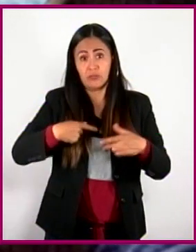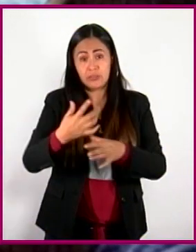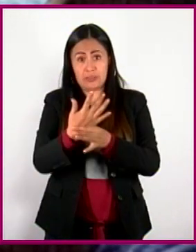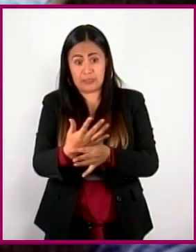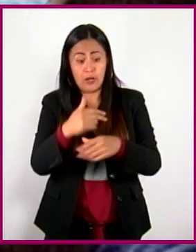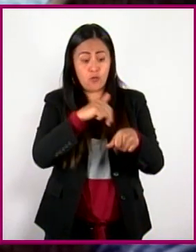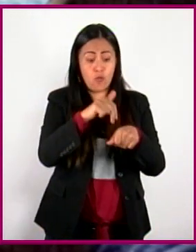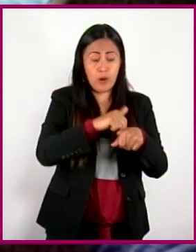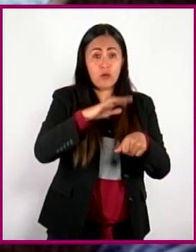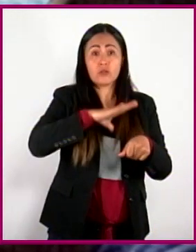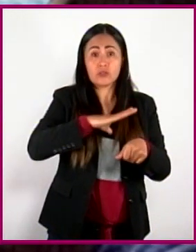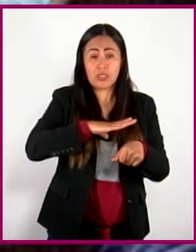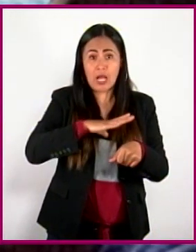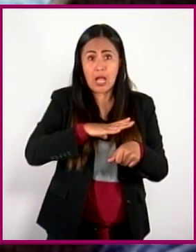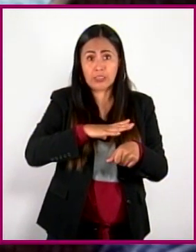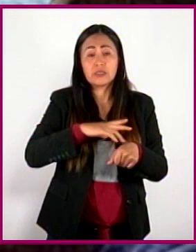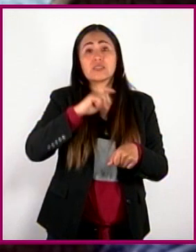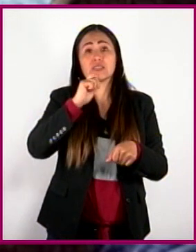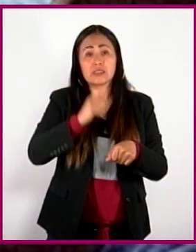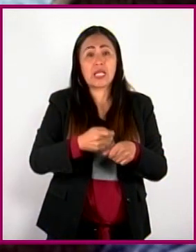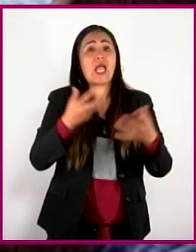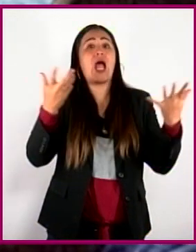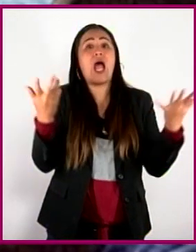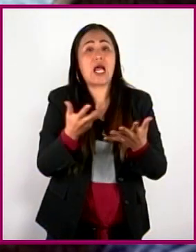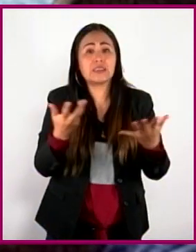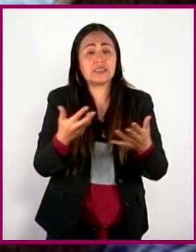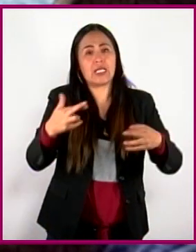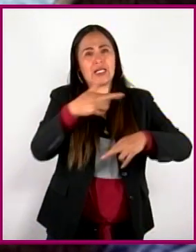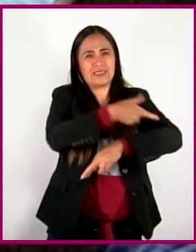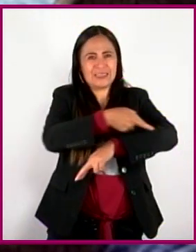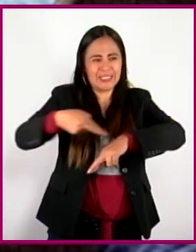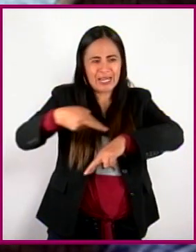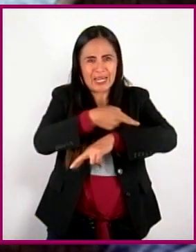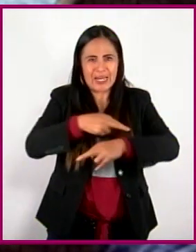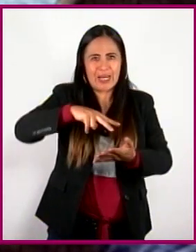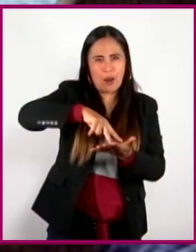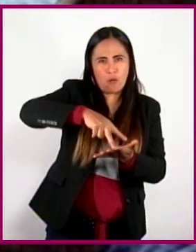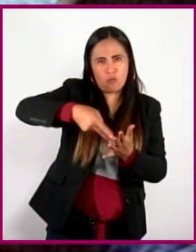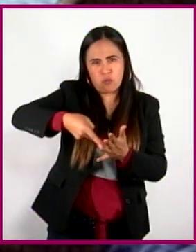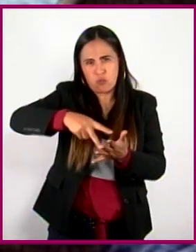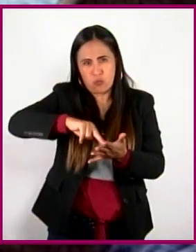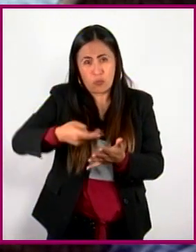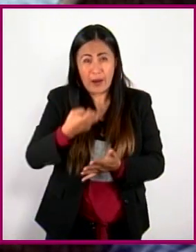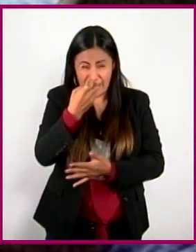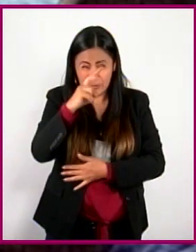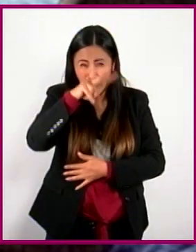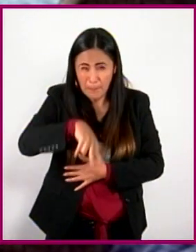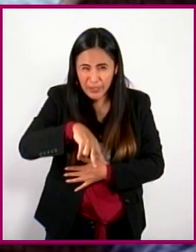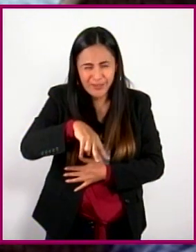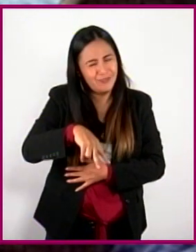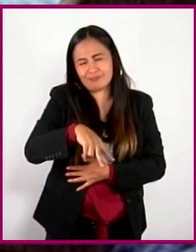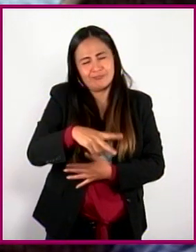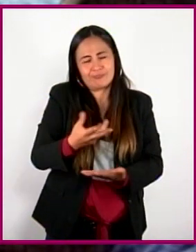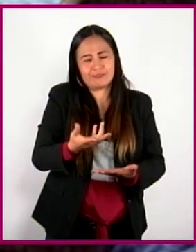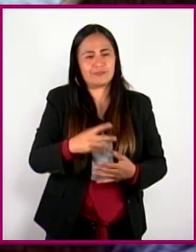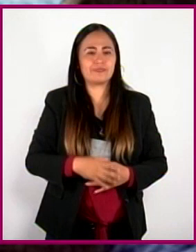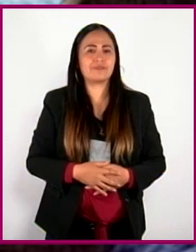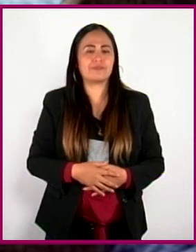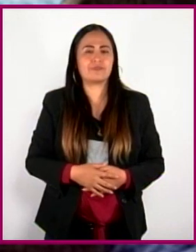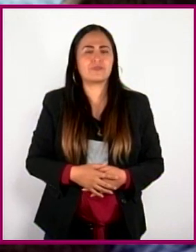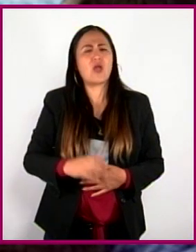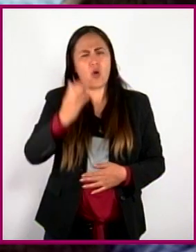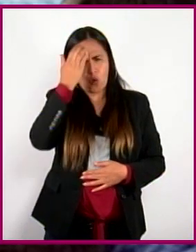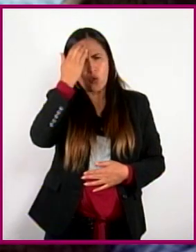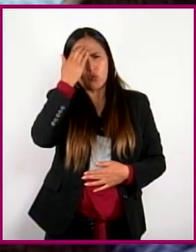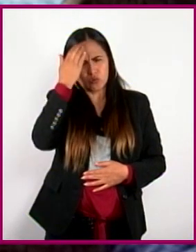existían eran solo aquellos que se podían construir con regla y compás. Ahora sabemos que no es así. Conocemos